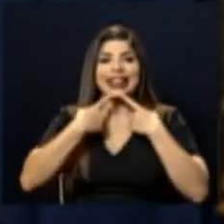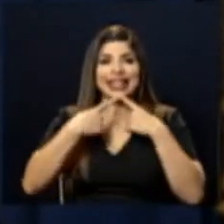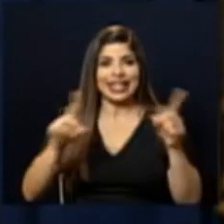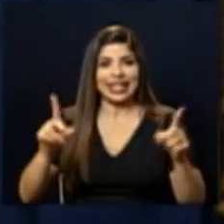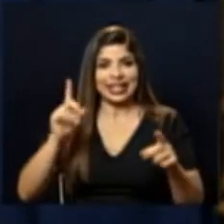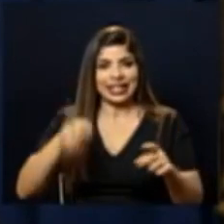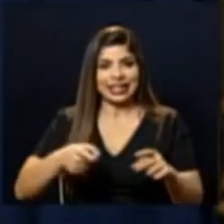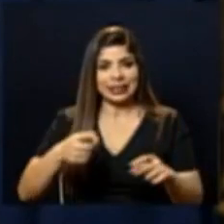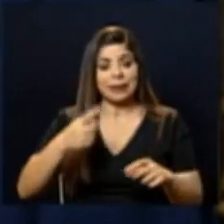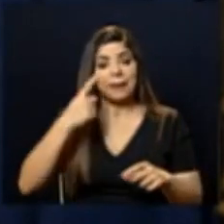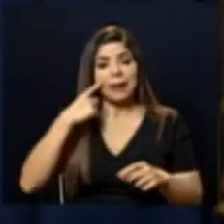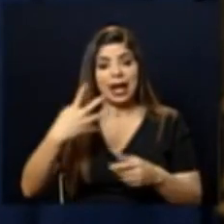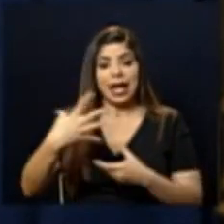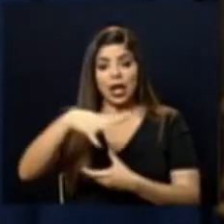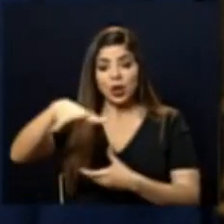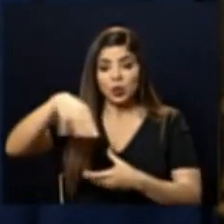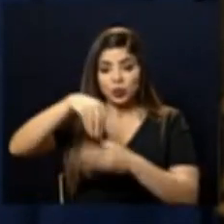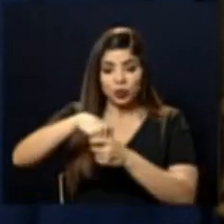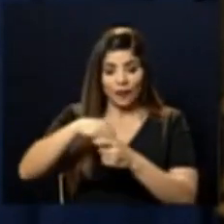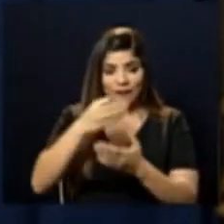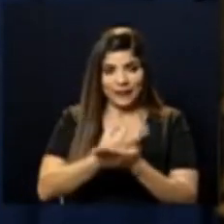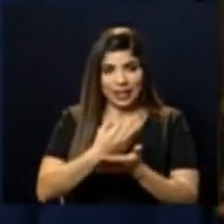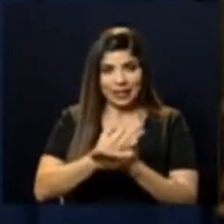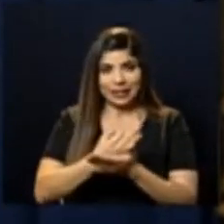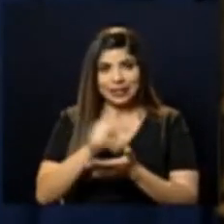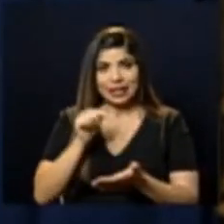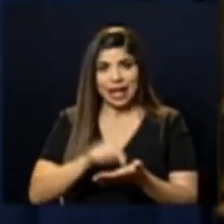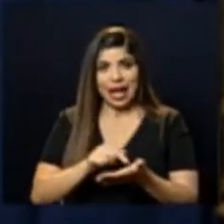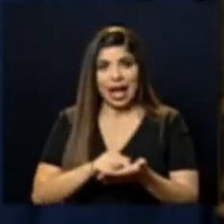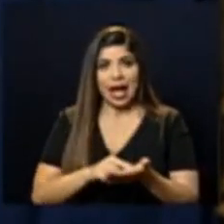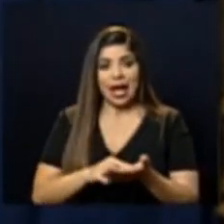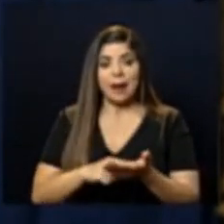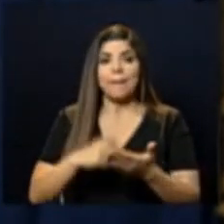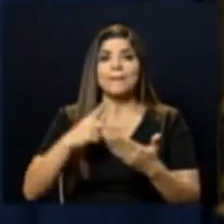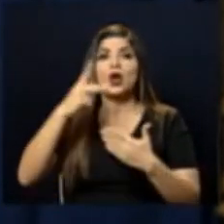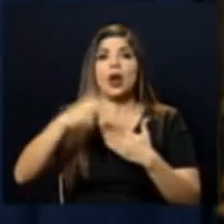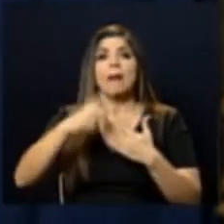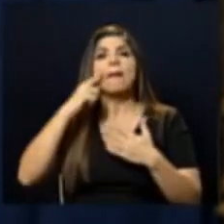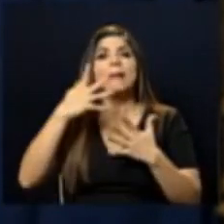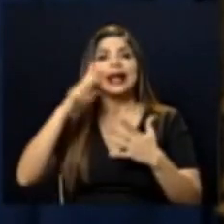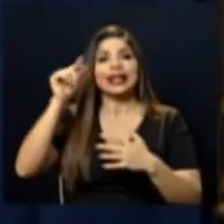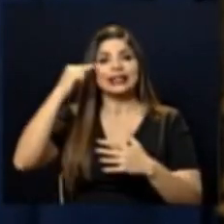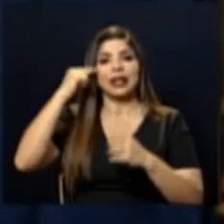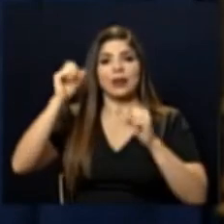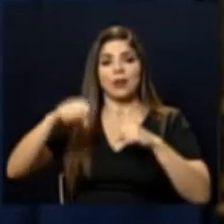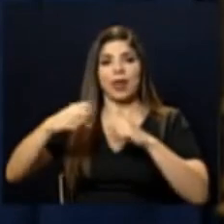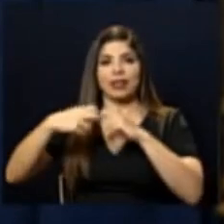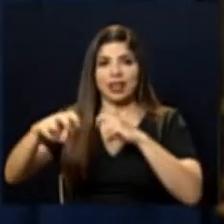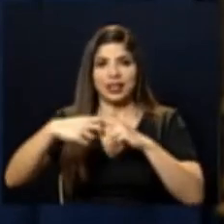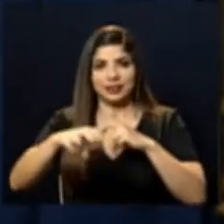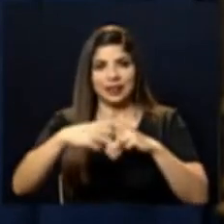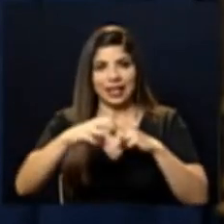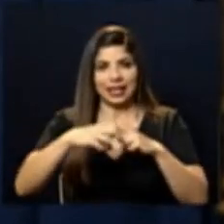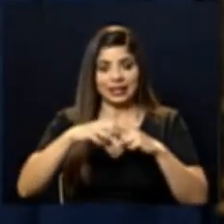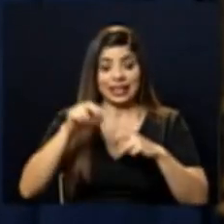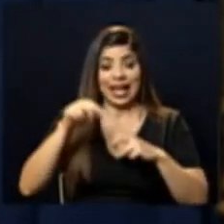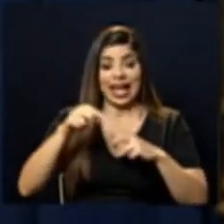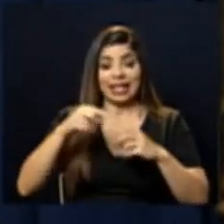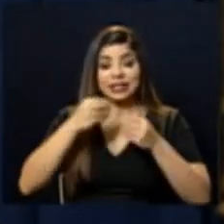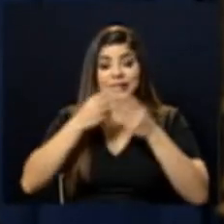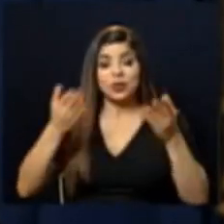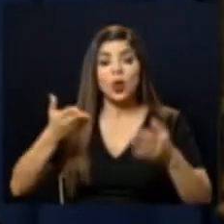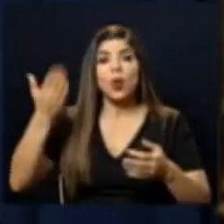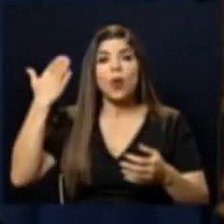para la Inclusión Financiera en Programas de Transferencias del Estado, que emitimos en julio